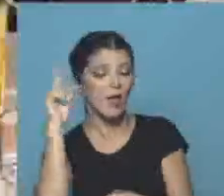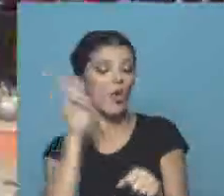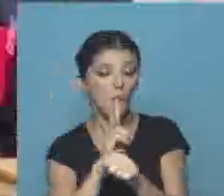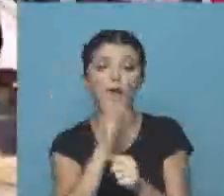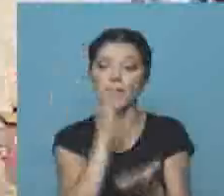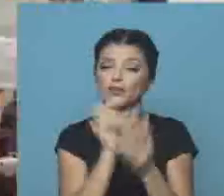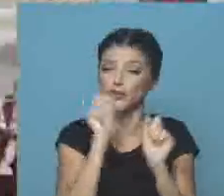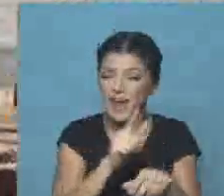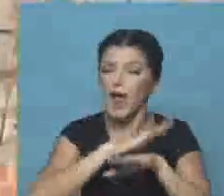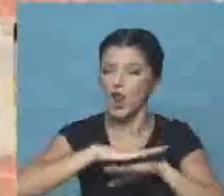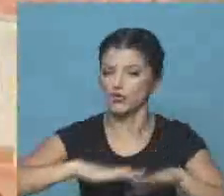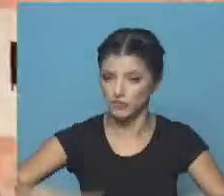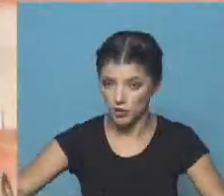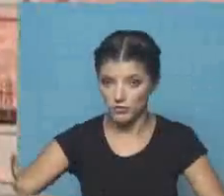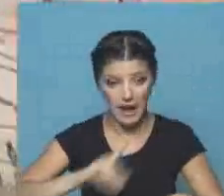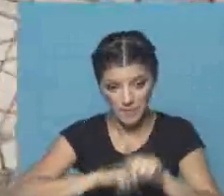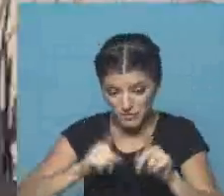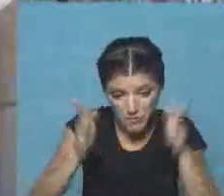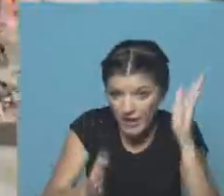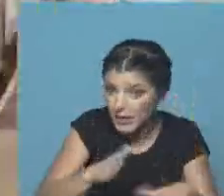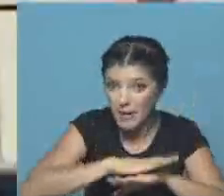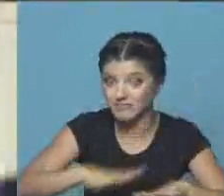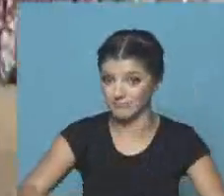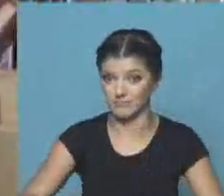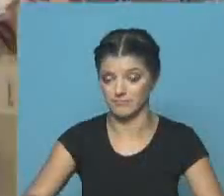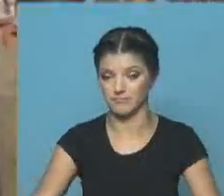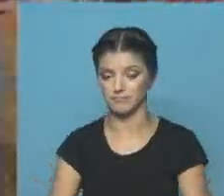niños cuando son niños.